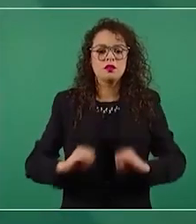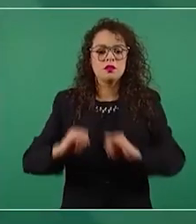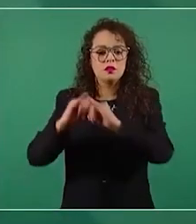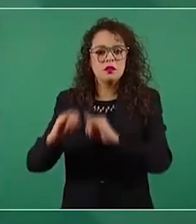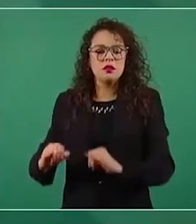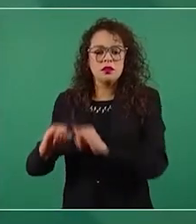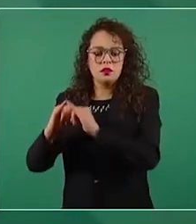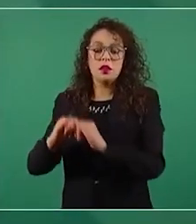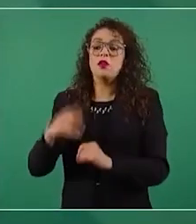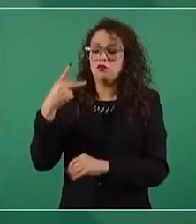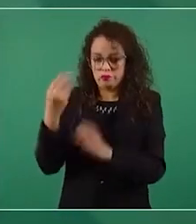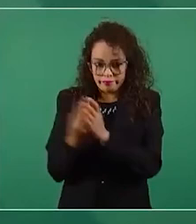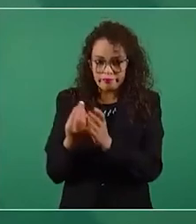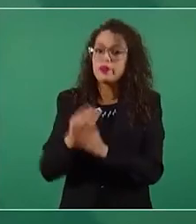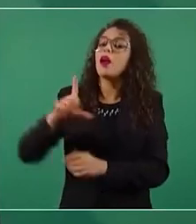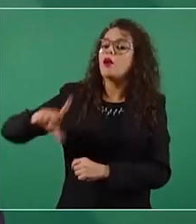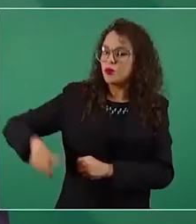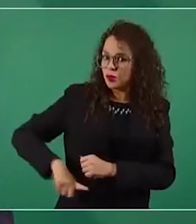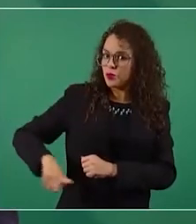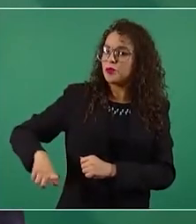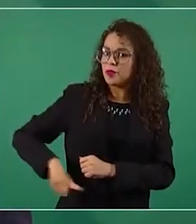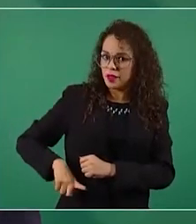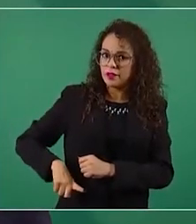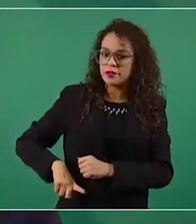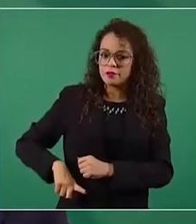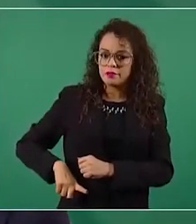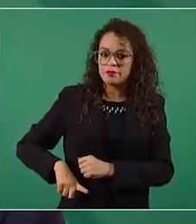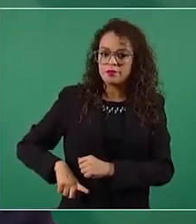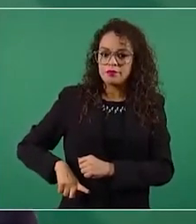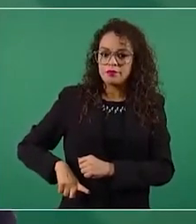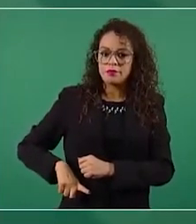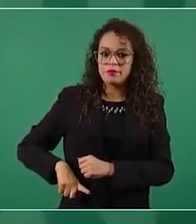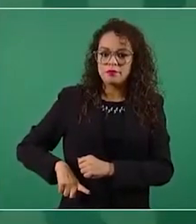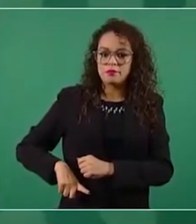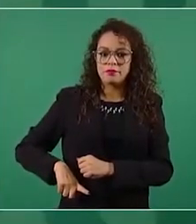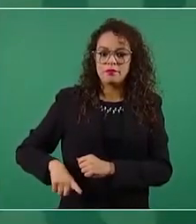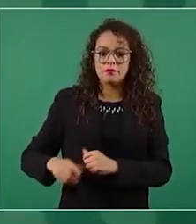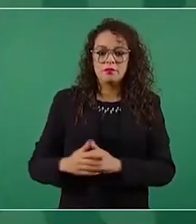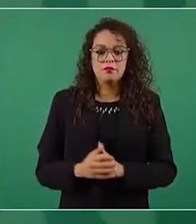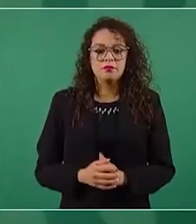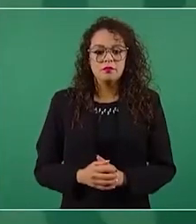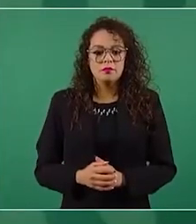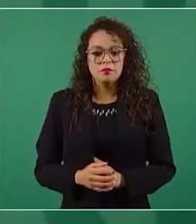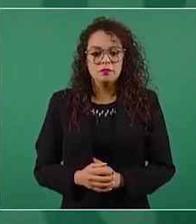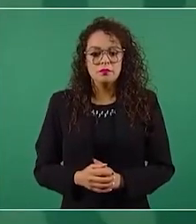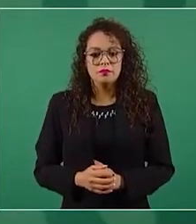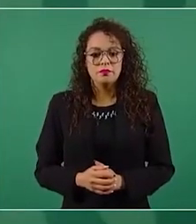desde luego la Secretaría de la Función Pública, para dar